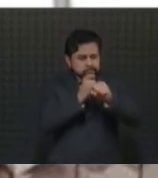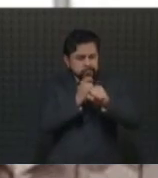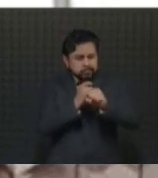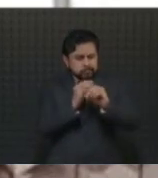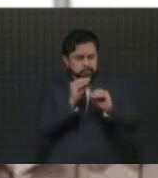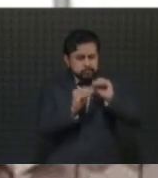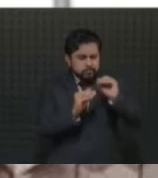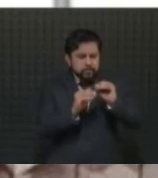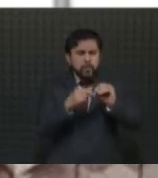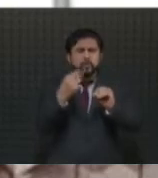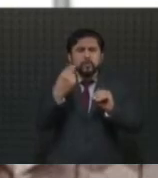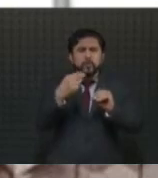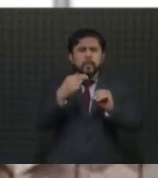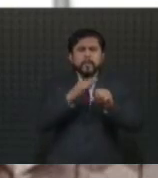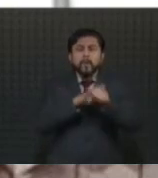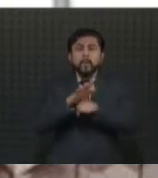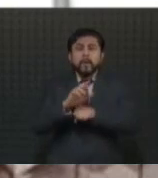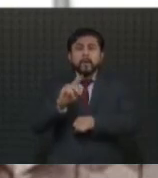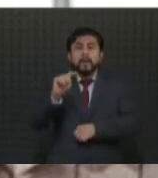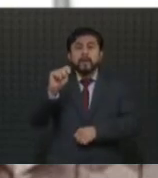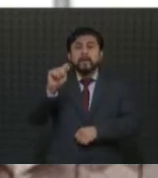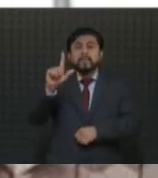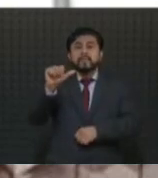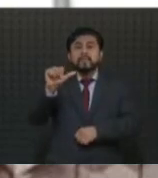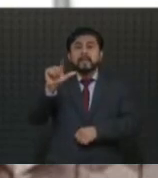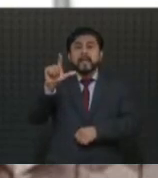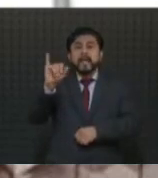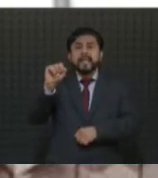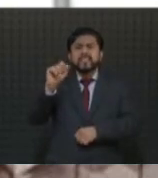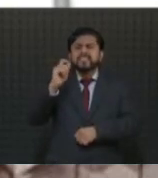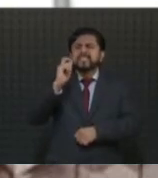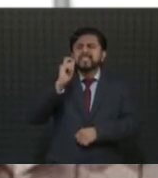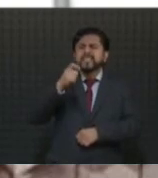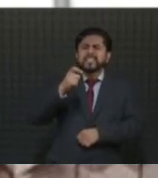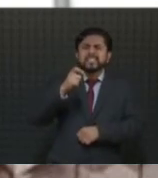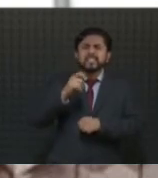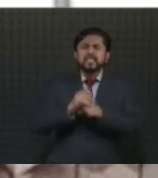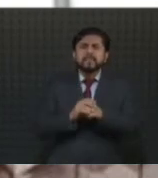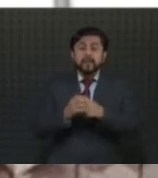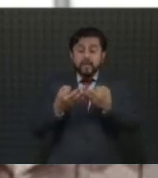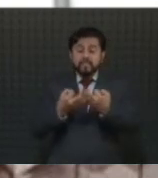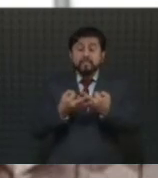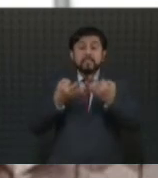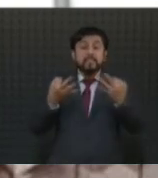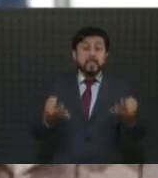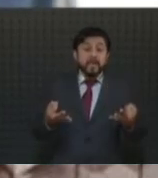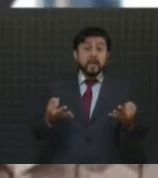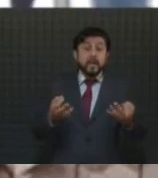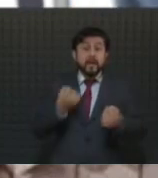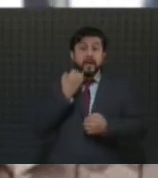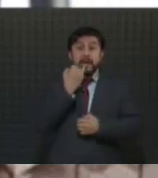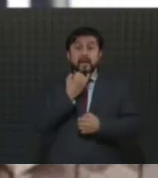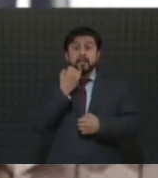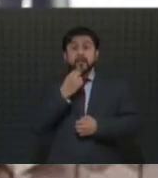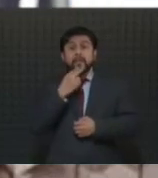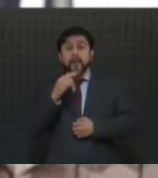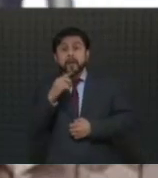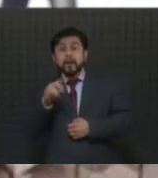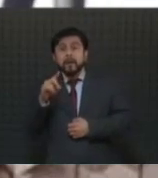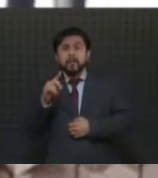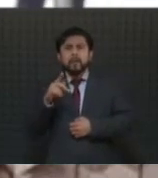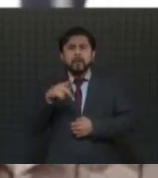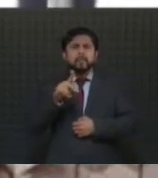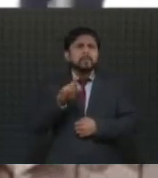escultura se llama Tlali, que significa tierra en náhuatl, y la tierra es una imagen